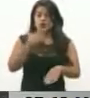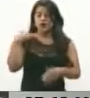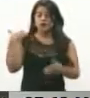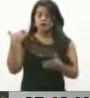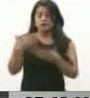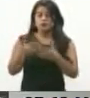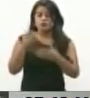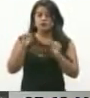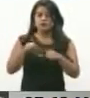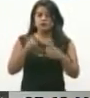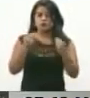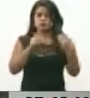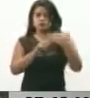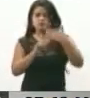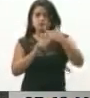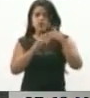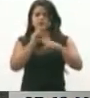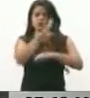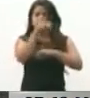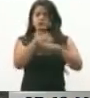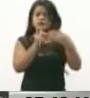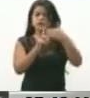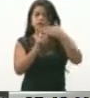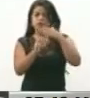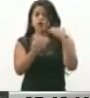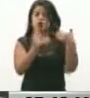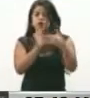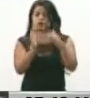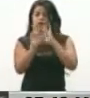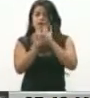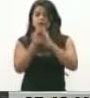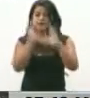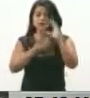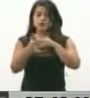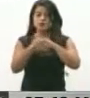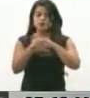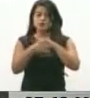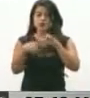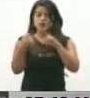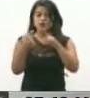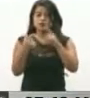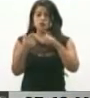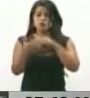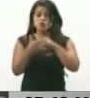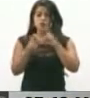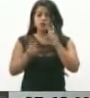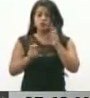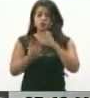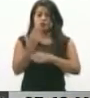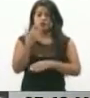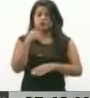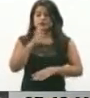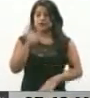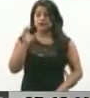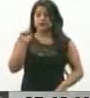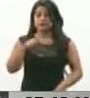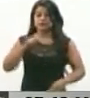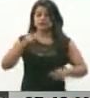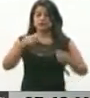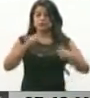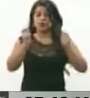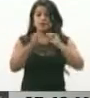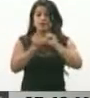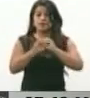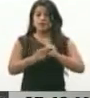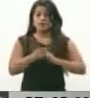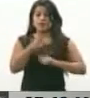un ataque desde la Asamblea Nacional en contra de la Ley Orgánica de Ciencia, Tecnología e Innovación. Están intentando hacer algunas reformas que van